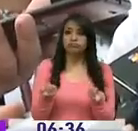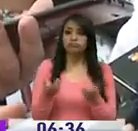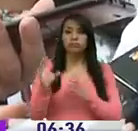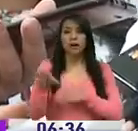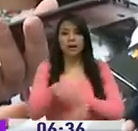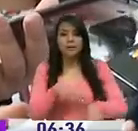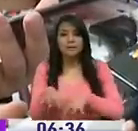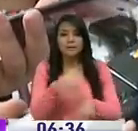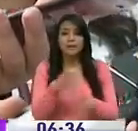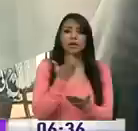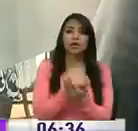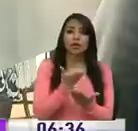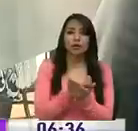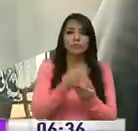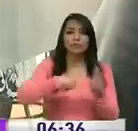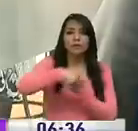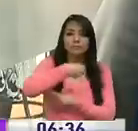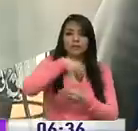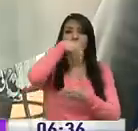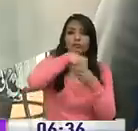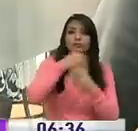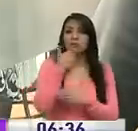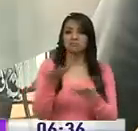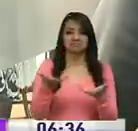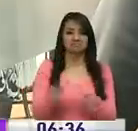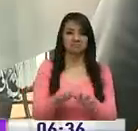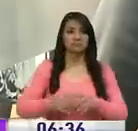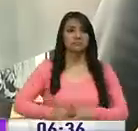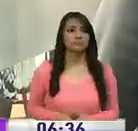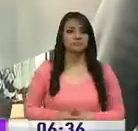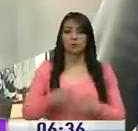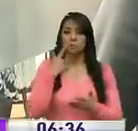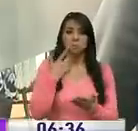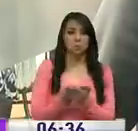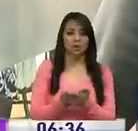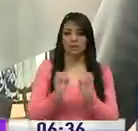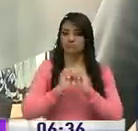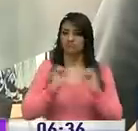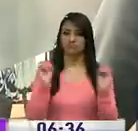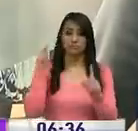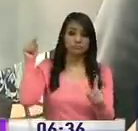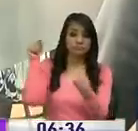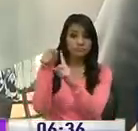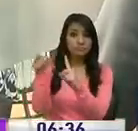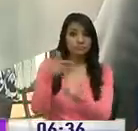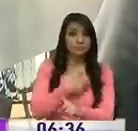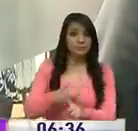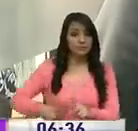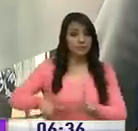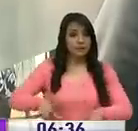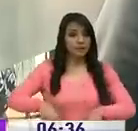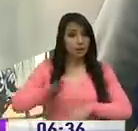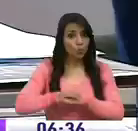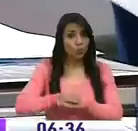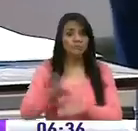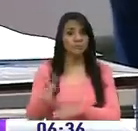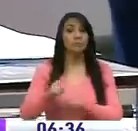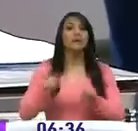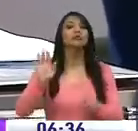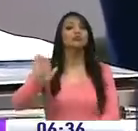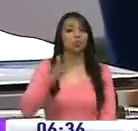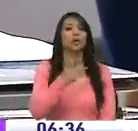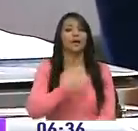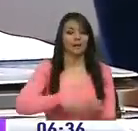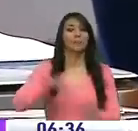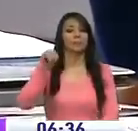traspasos ni fondos ni nada no se ha podido determinar ningún nexo directo del presidente de la república pero sí de su hermano que si bien